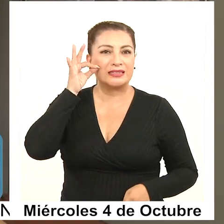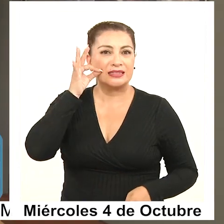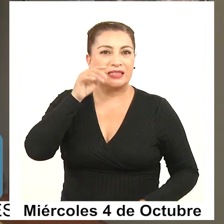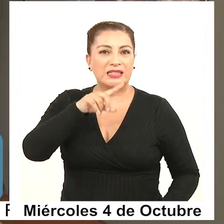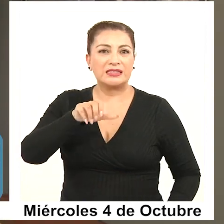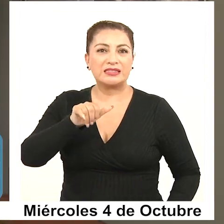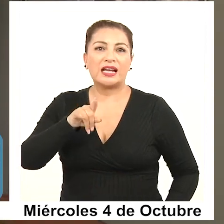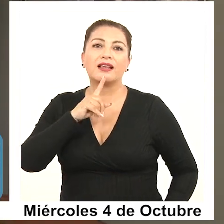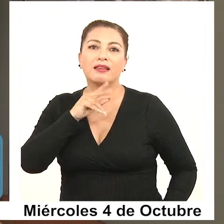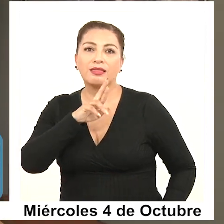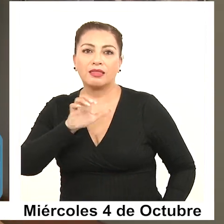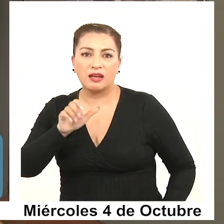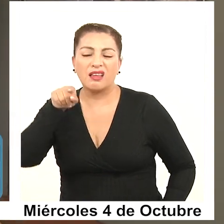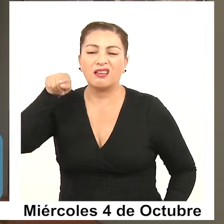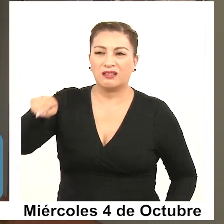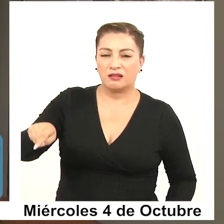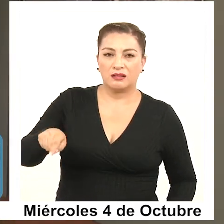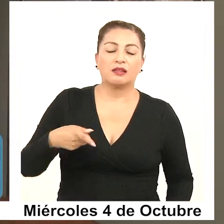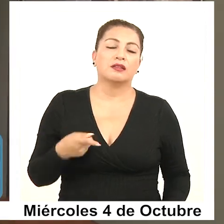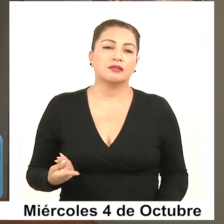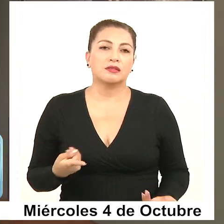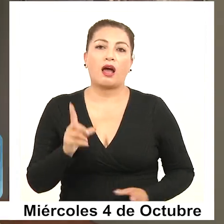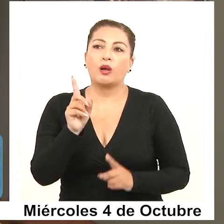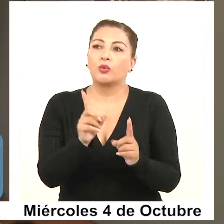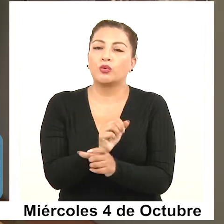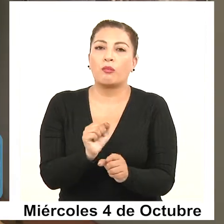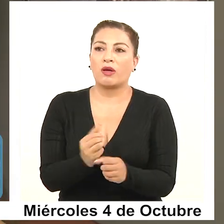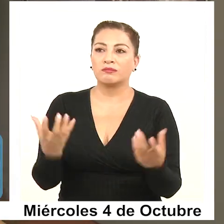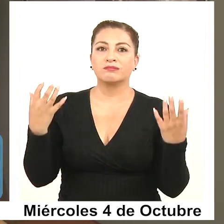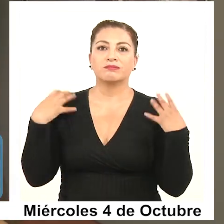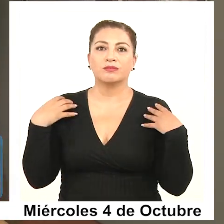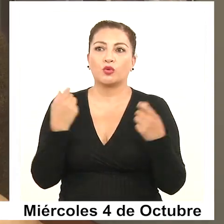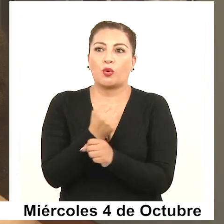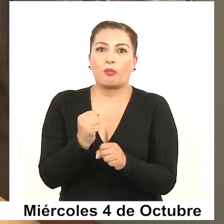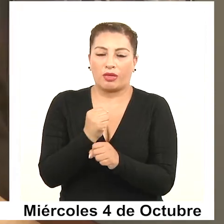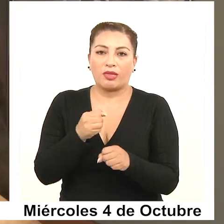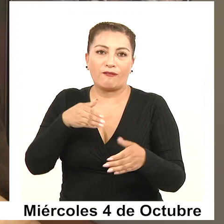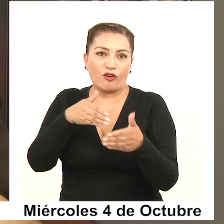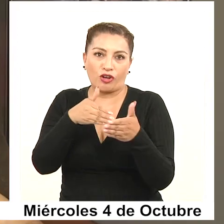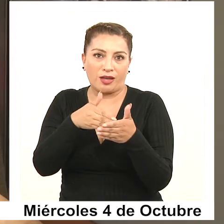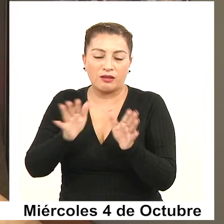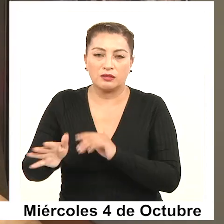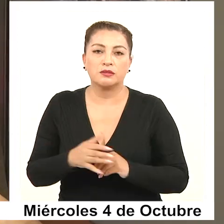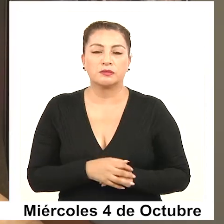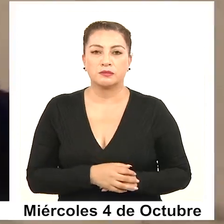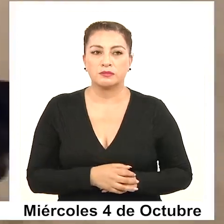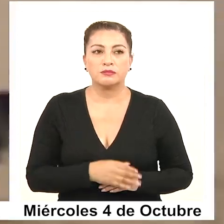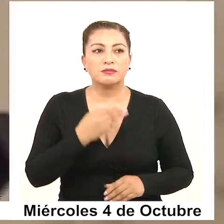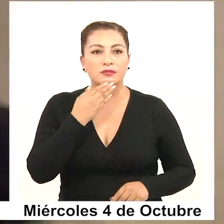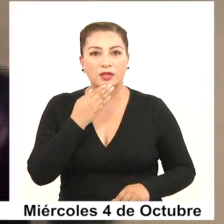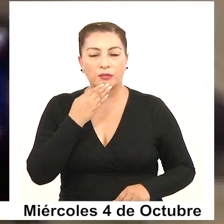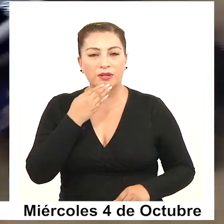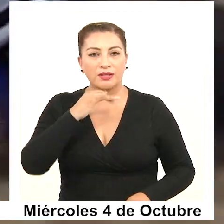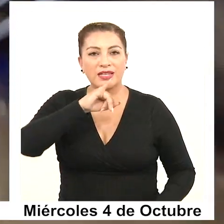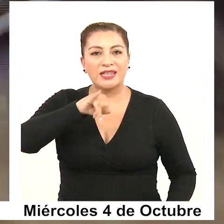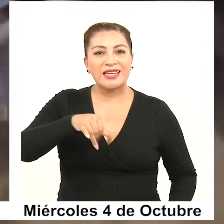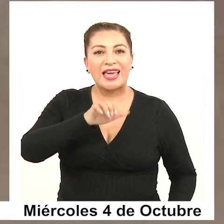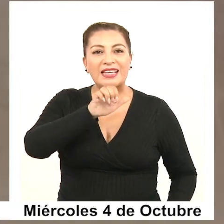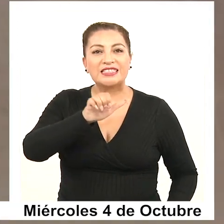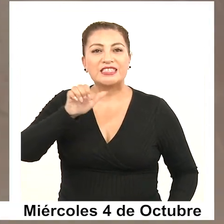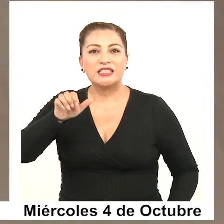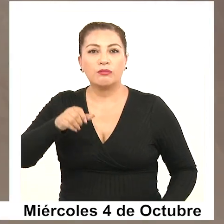un acto que nadie tiene la facultad de bloquear estos caminos. Segundo, a los yiperos. También una atención de decir, mire, aquí